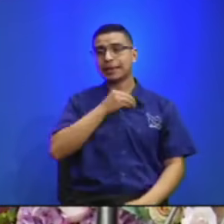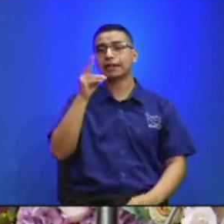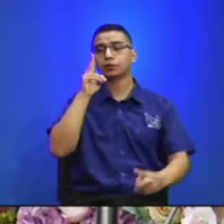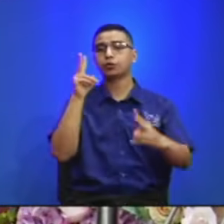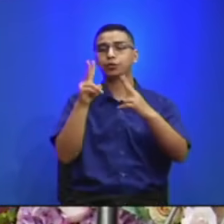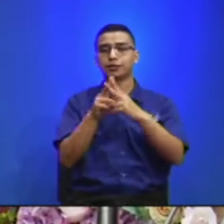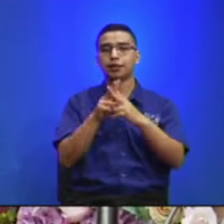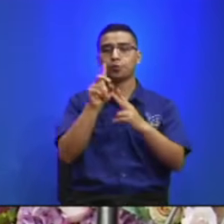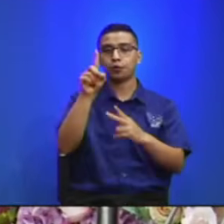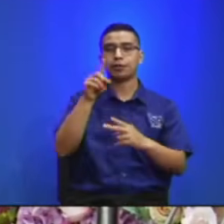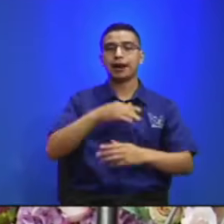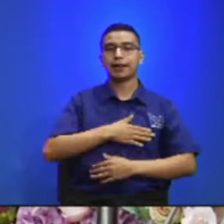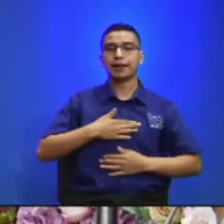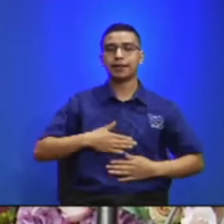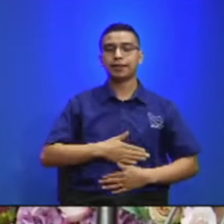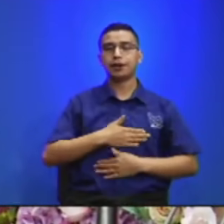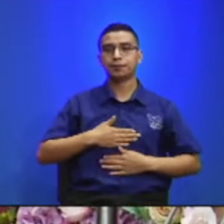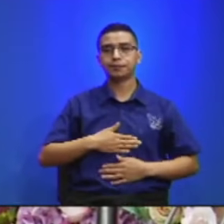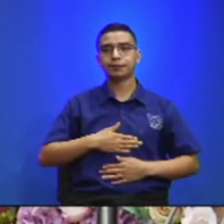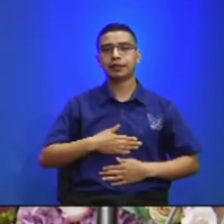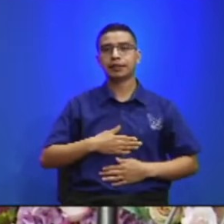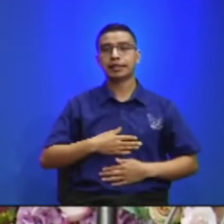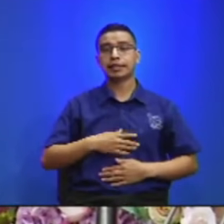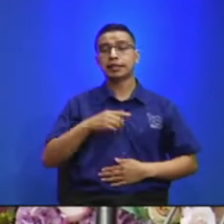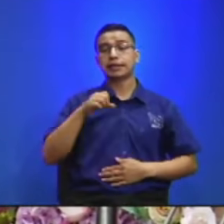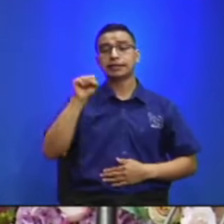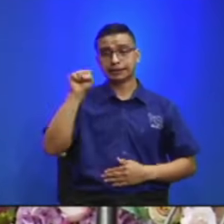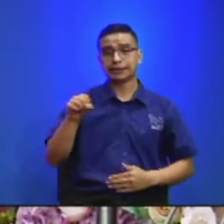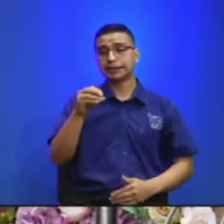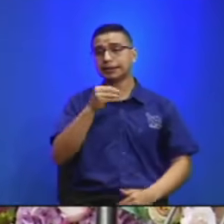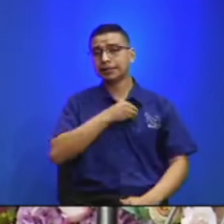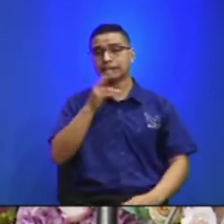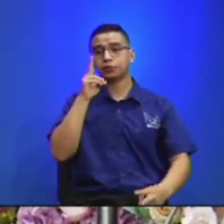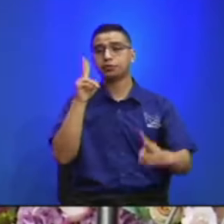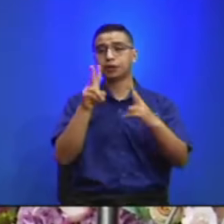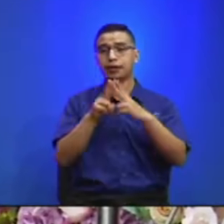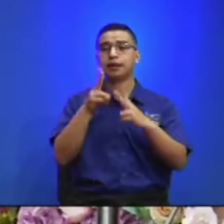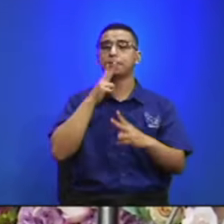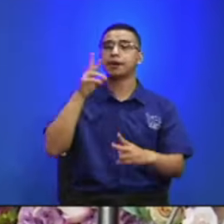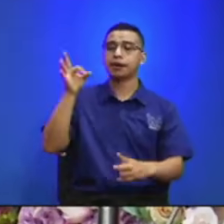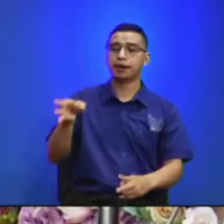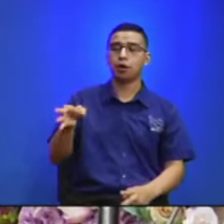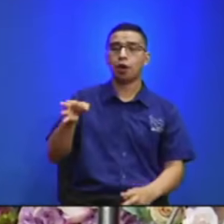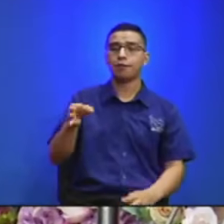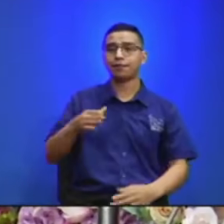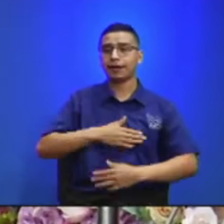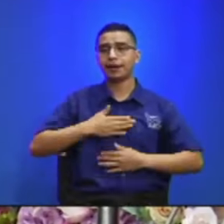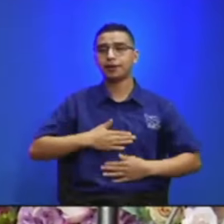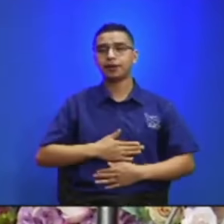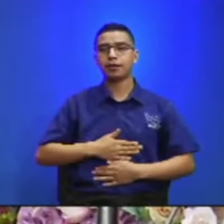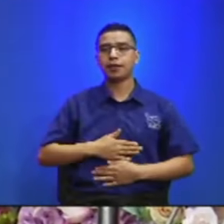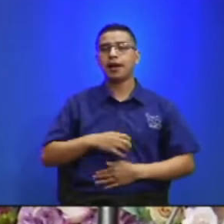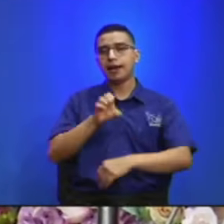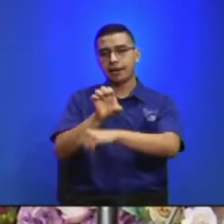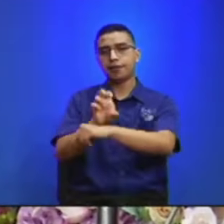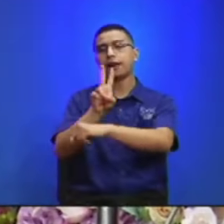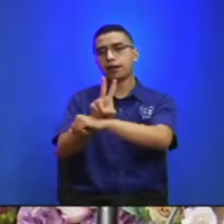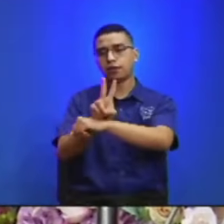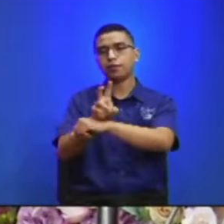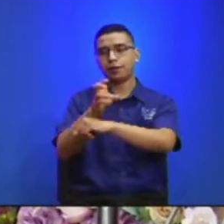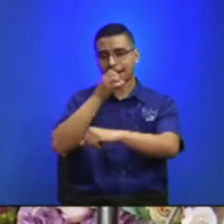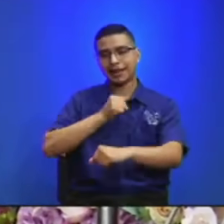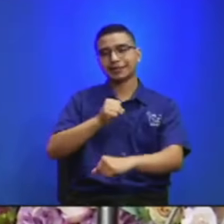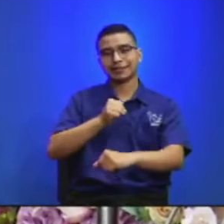conoces deleites pero si quieres conocer el verdadero deleite está en el evangelio del señor dios todopoderoso